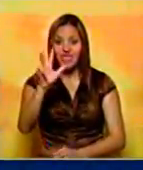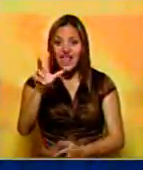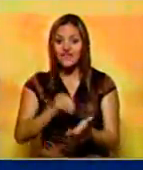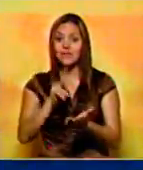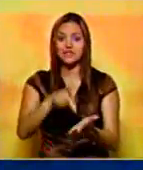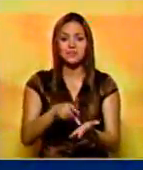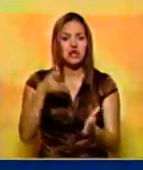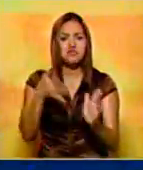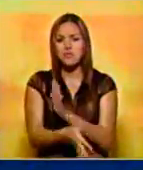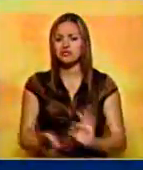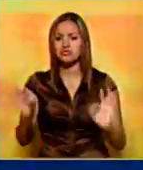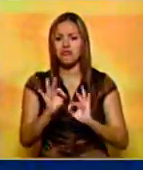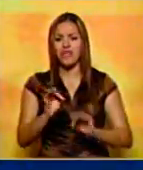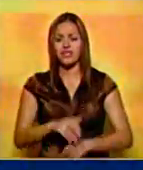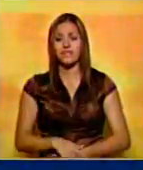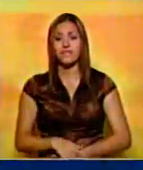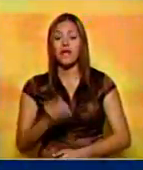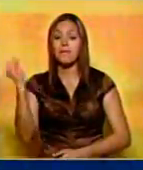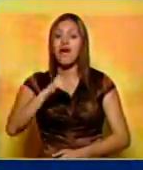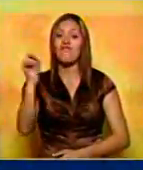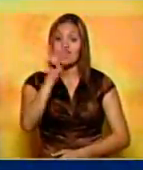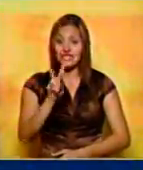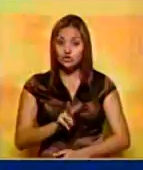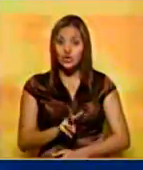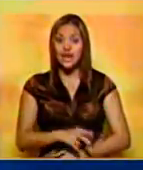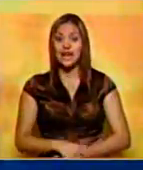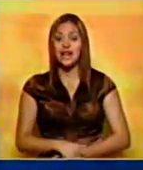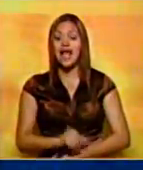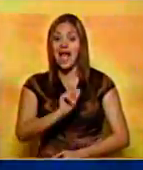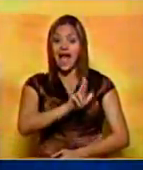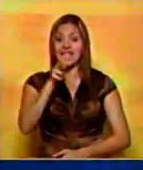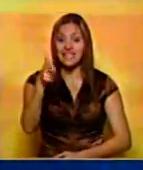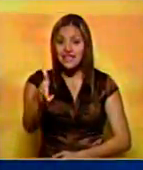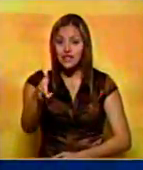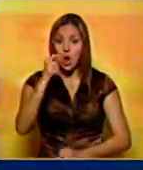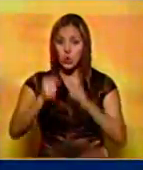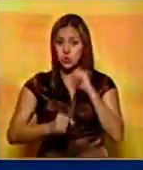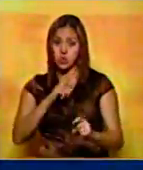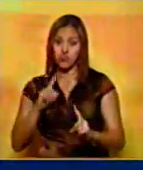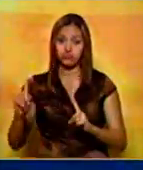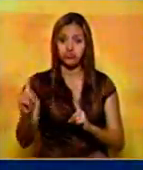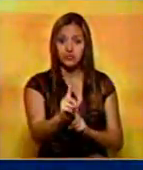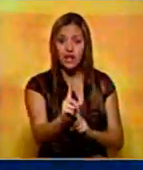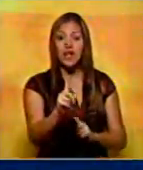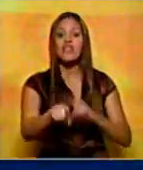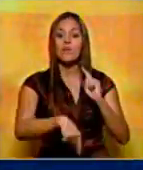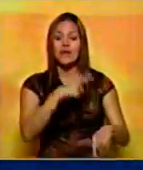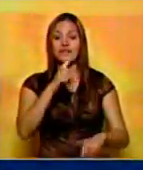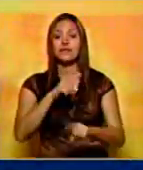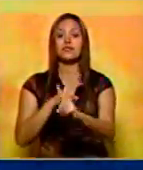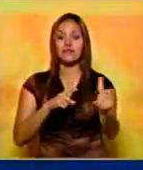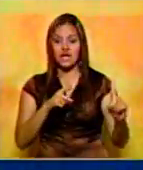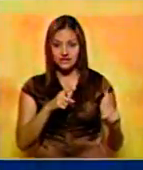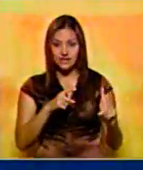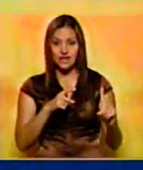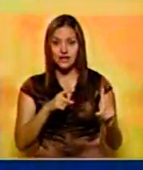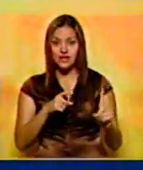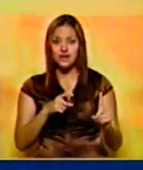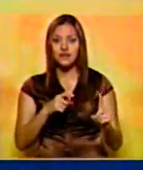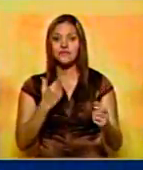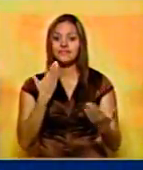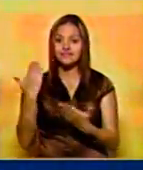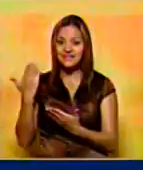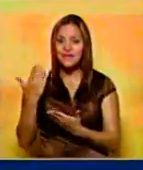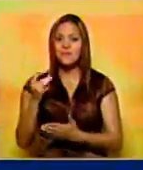En más de los venezolanos, este es Alcides Escobar, quien se envasa con hit al centro. Luego pasó a la tercera base y con Emilio Bonifacio en el